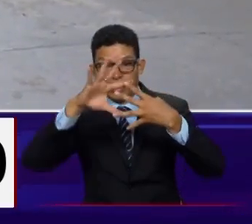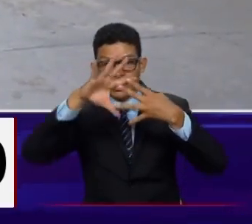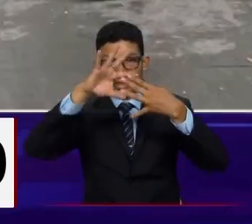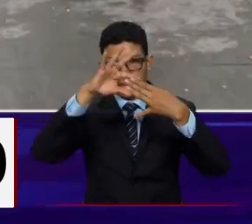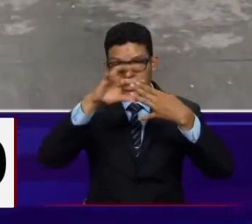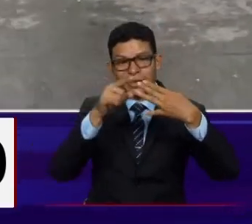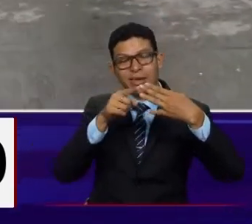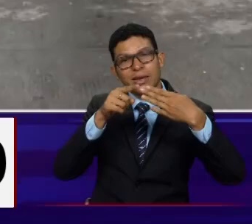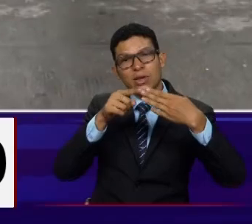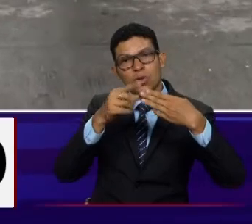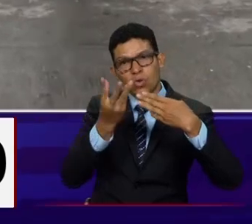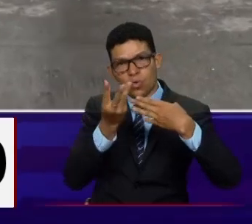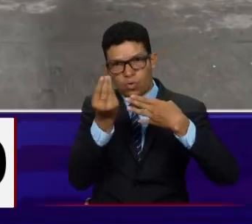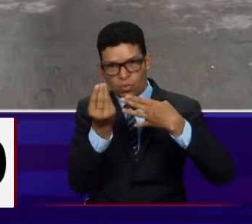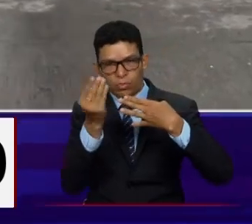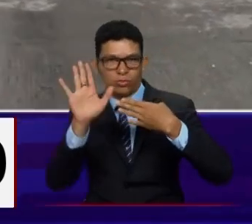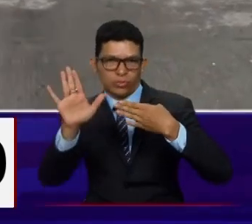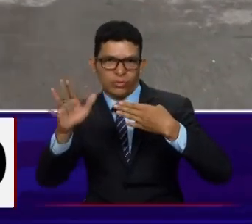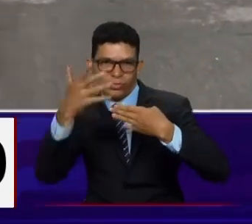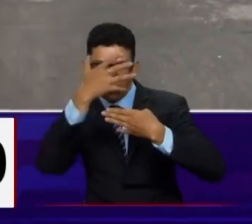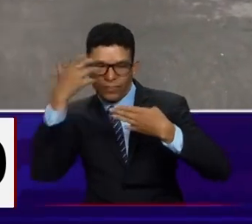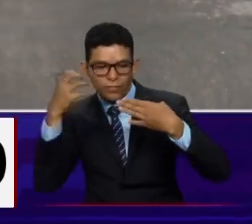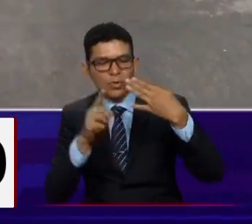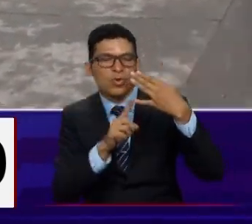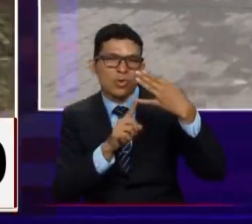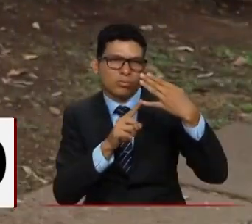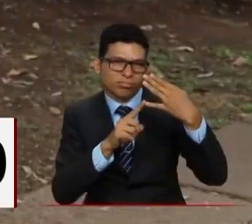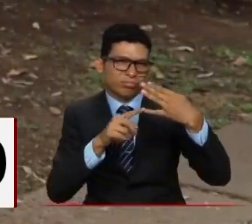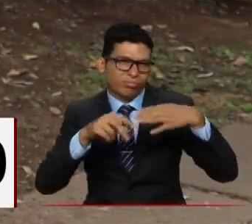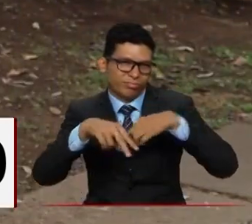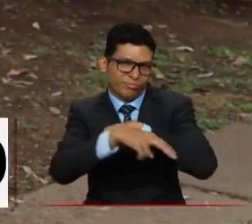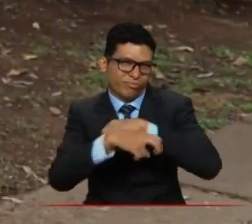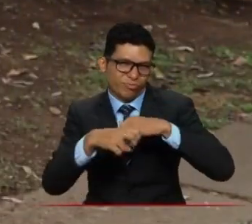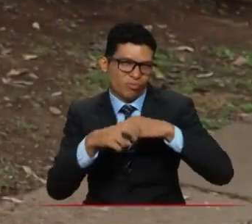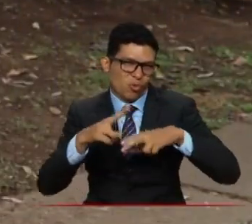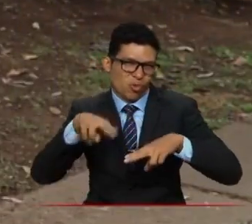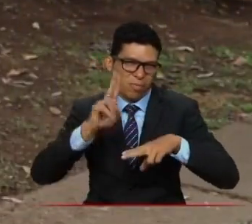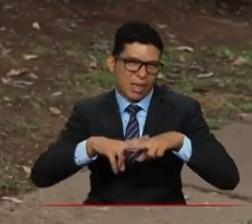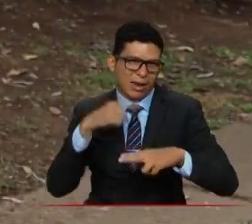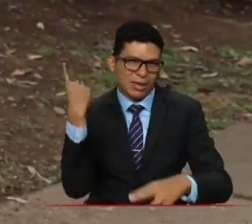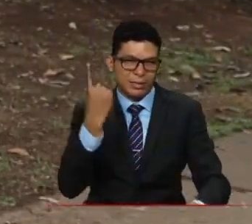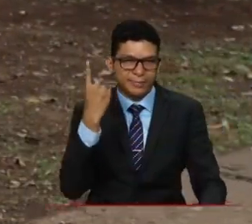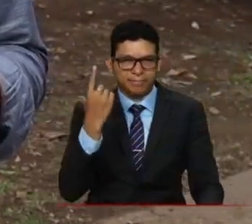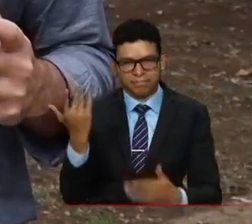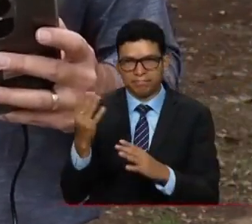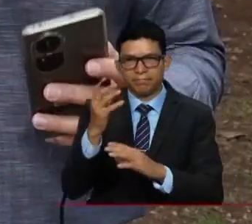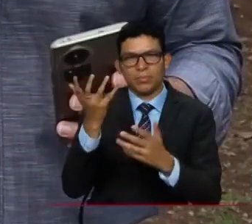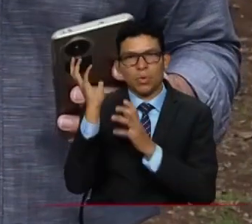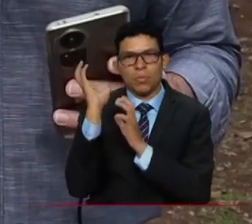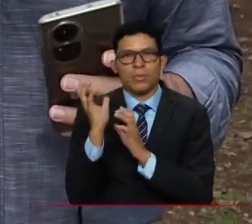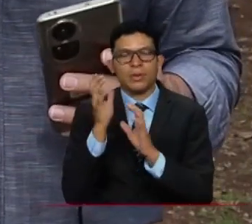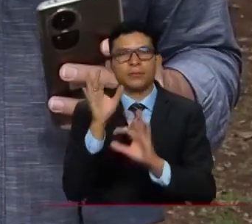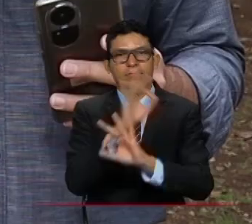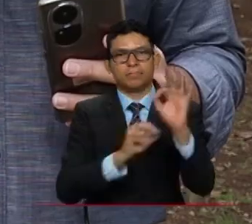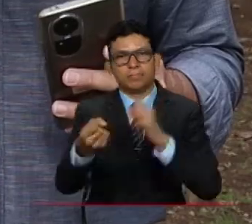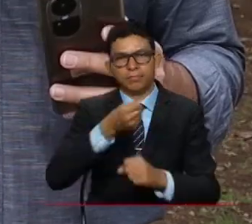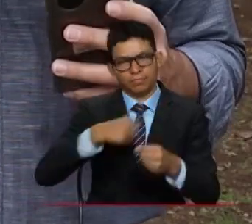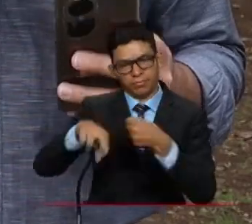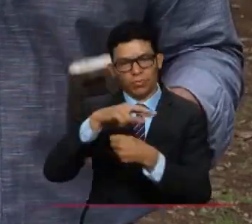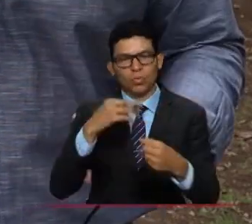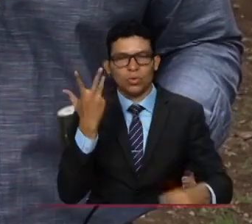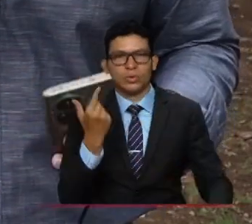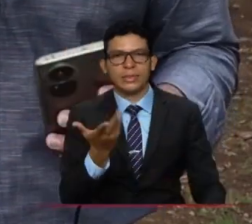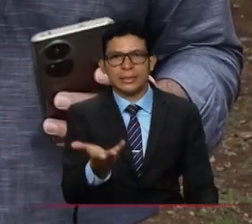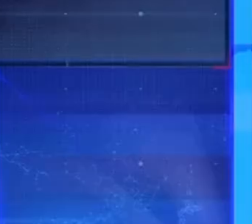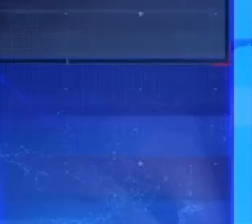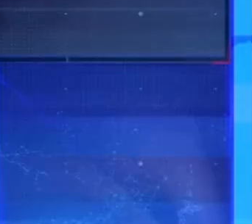grupos al margen de la ley y uno por delincuencia común desde popayán informó Juan Pablo Velasco para telepacífico noticias la región